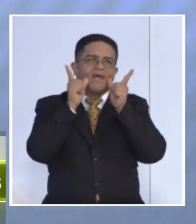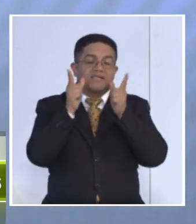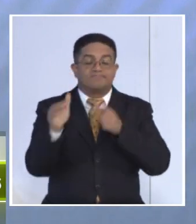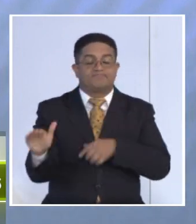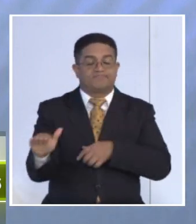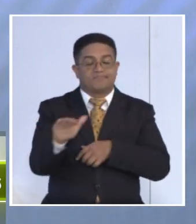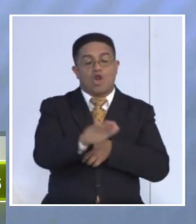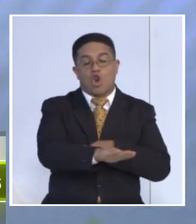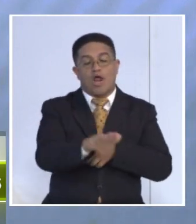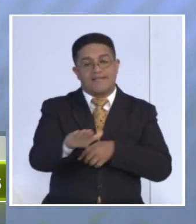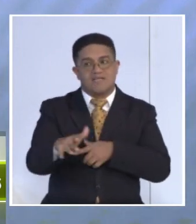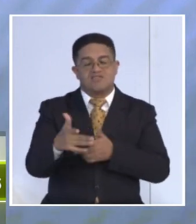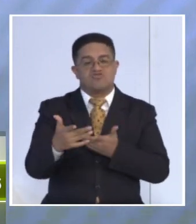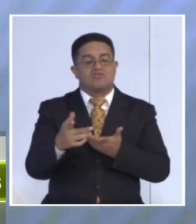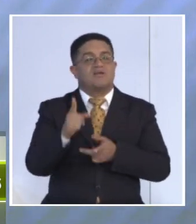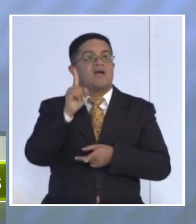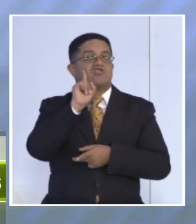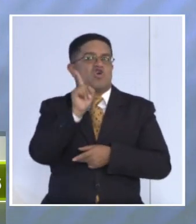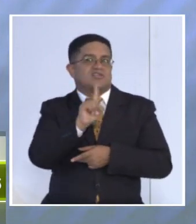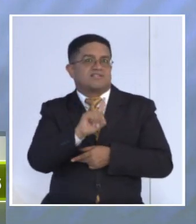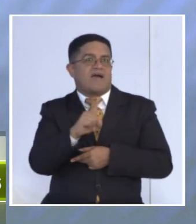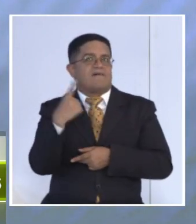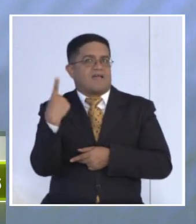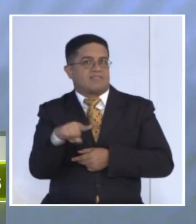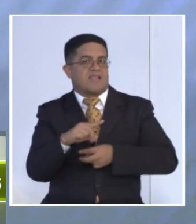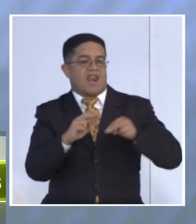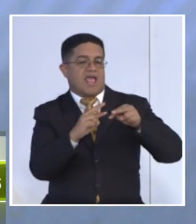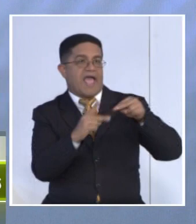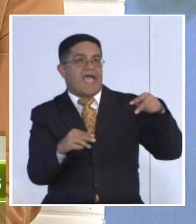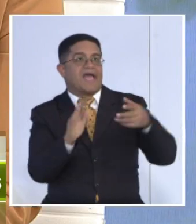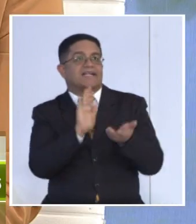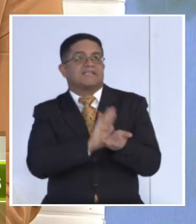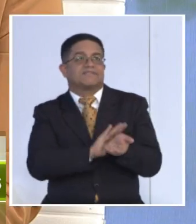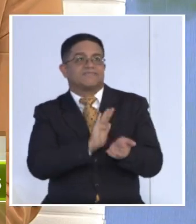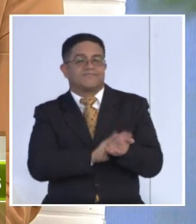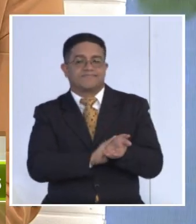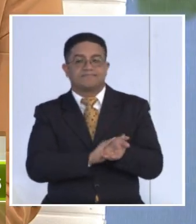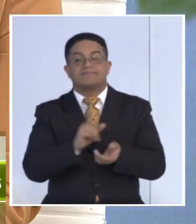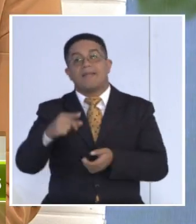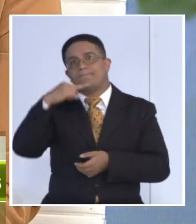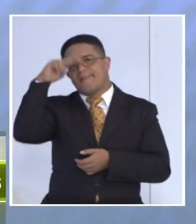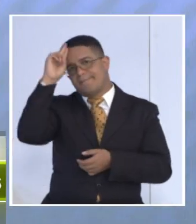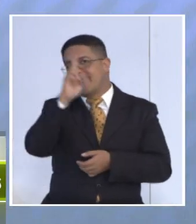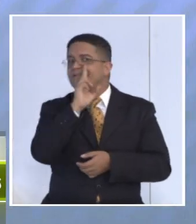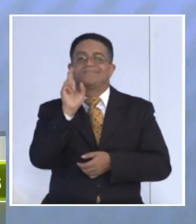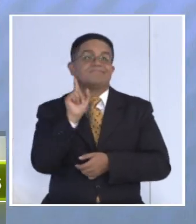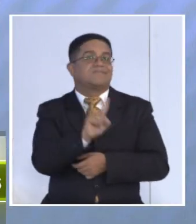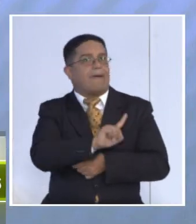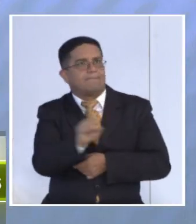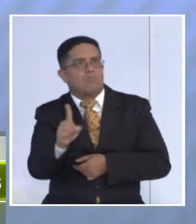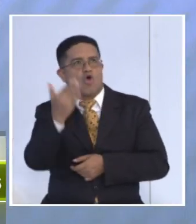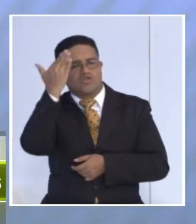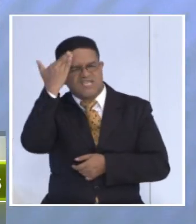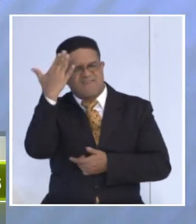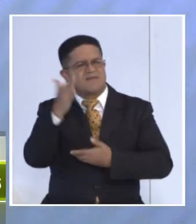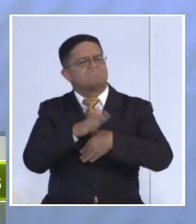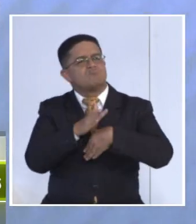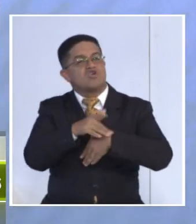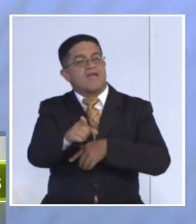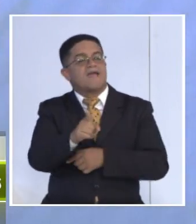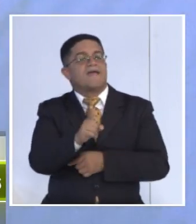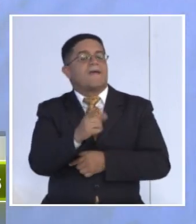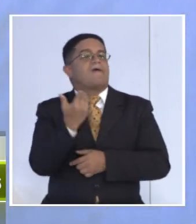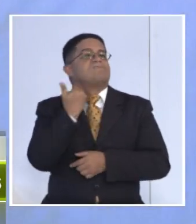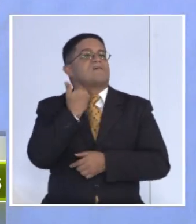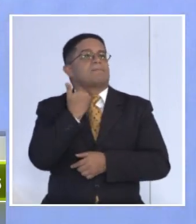que sorpresa y se enteran que son portadores del gen. Es en el momento Que se le hace el diagnóstico al niño. Wow. Porque esta es una enfermedad de